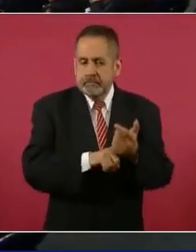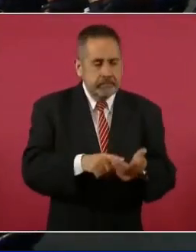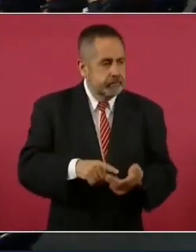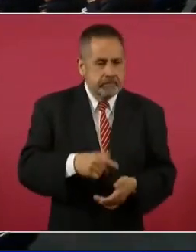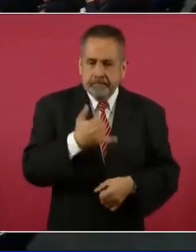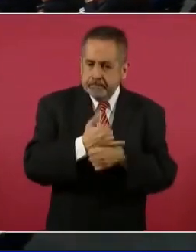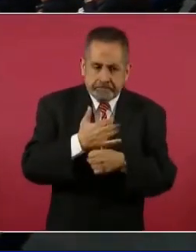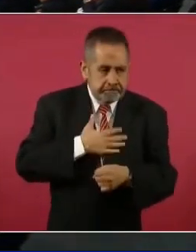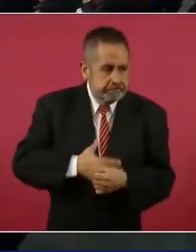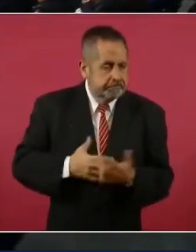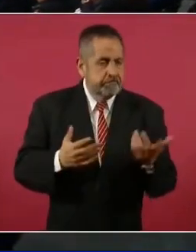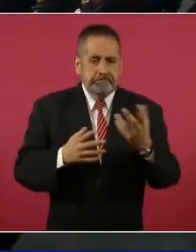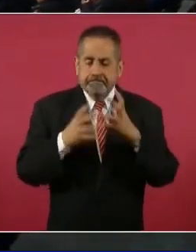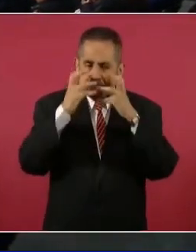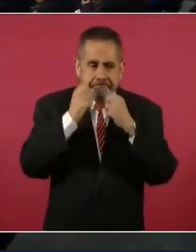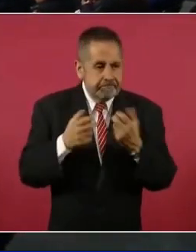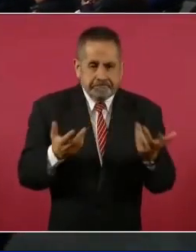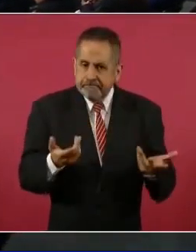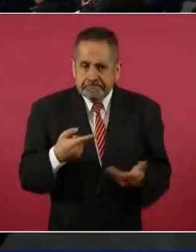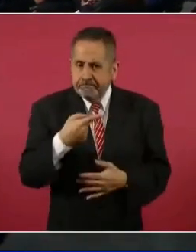injustos, tristes.